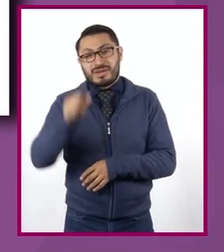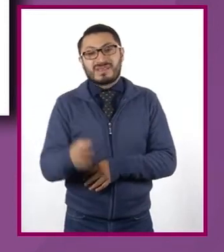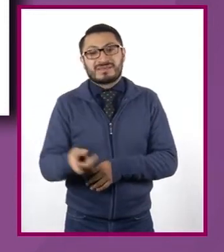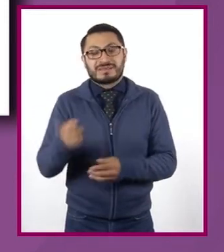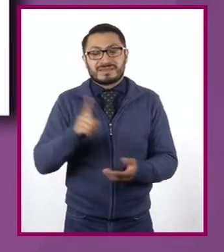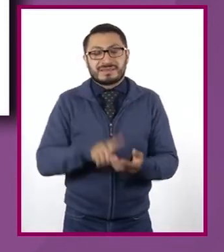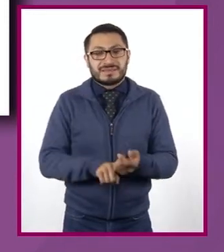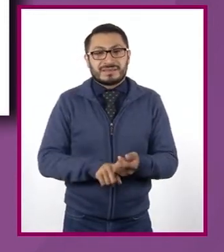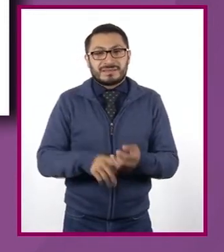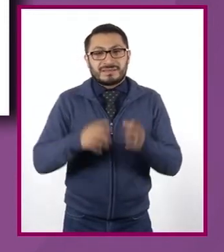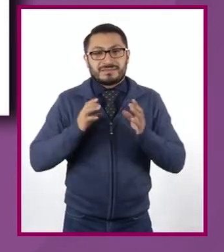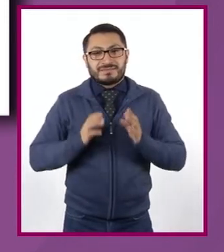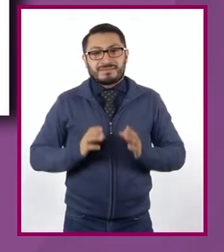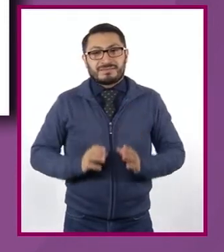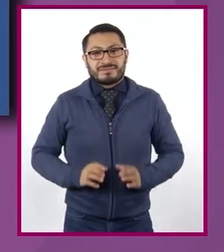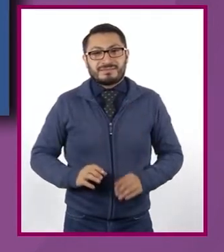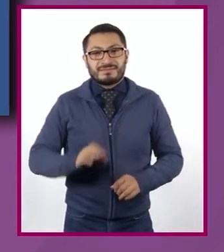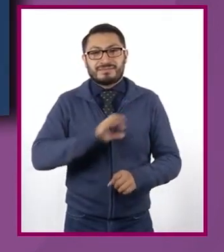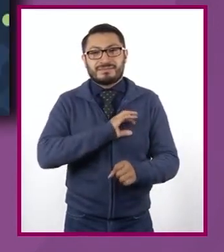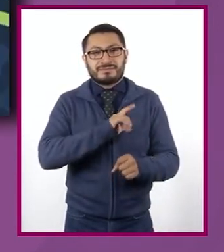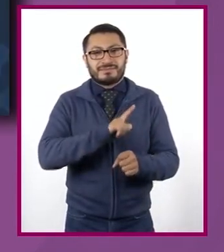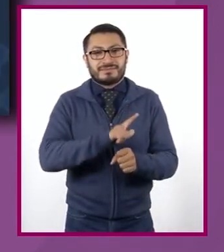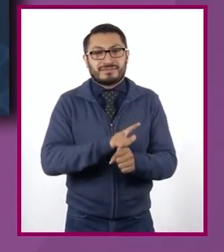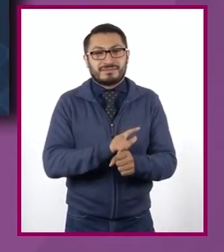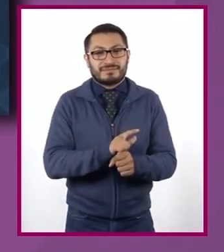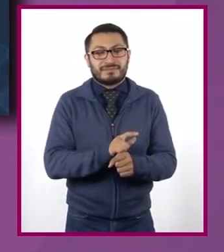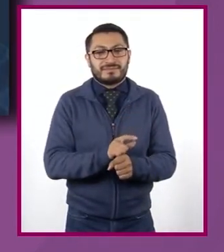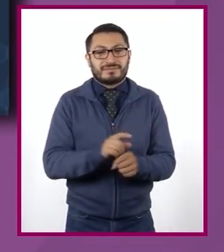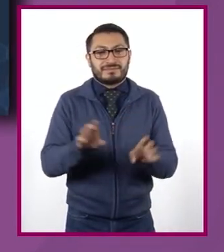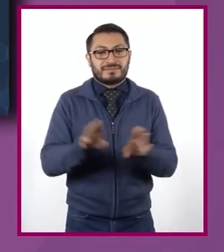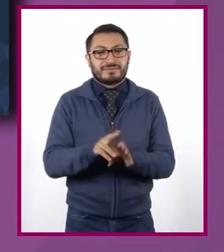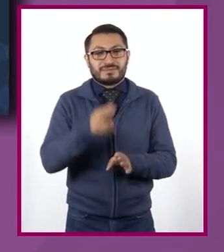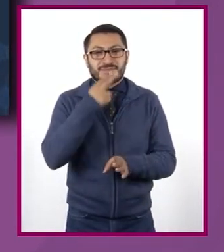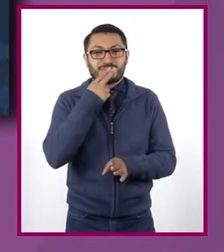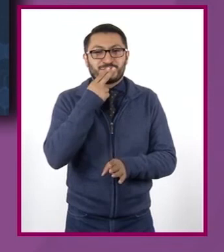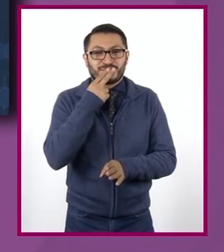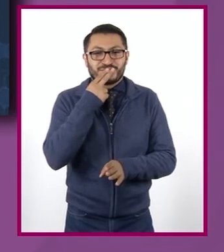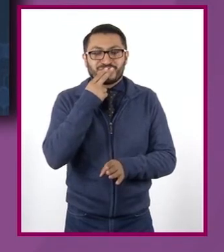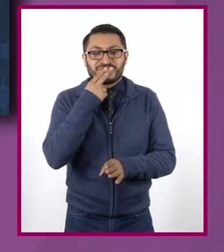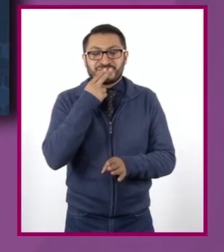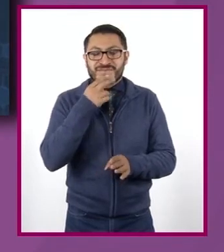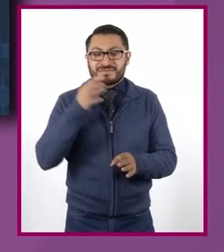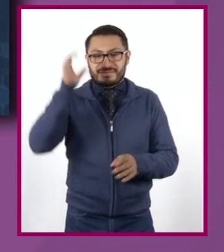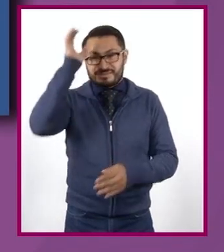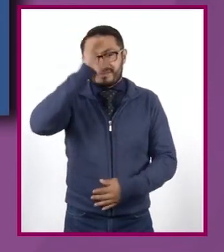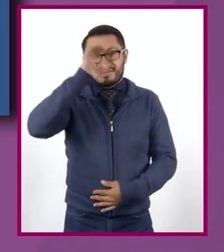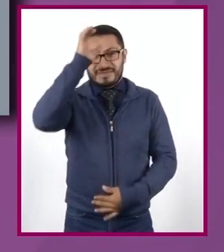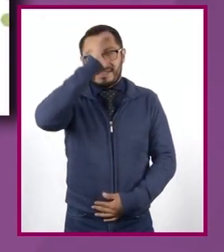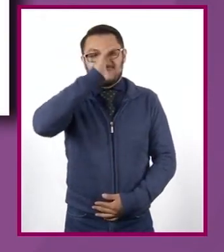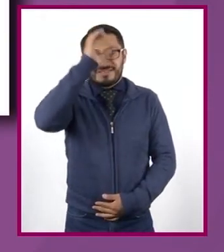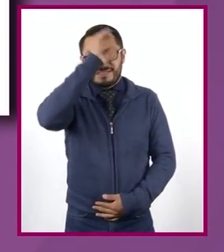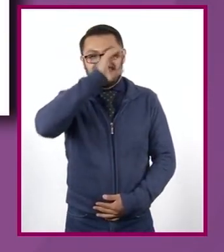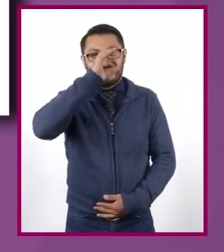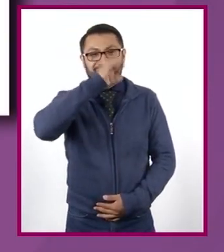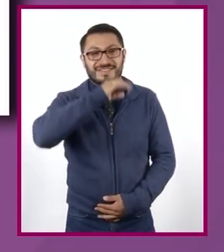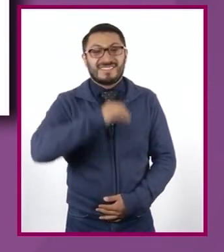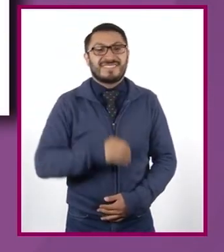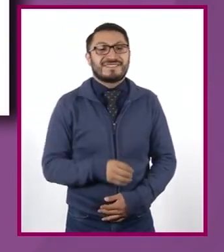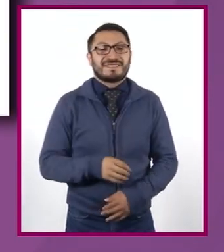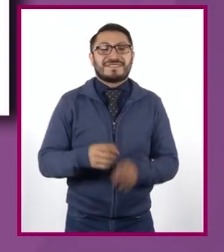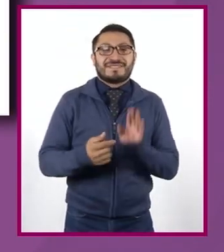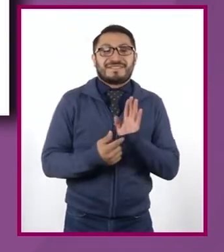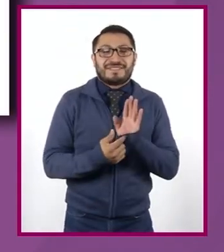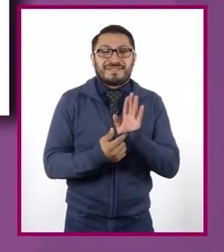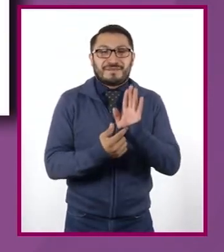los seres vivos, especialmente sobre cómo utilizamos y construimos los modelos científicos. Para ello, tomé